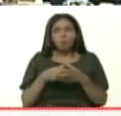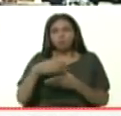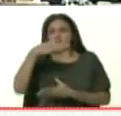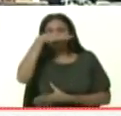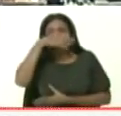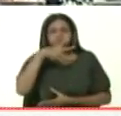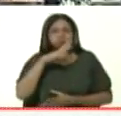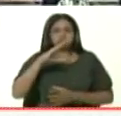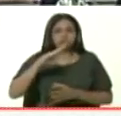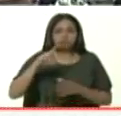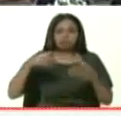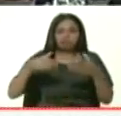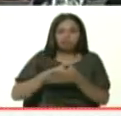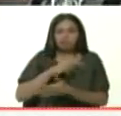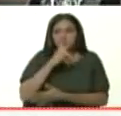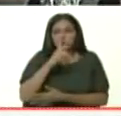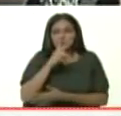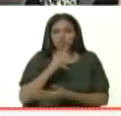sicarios paramilitares,